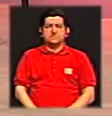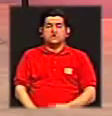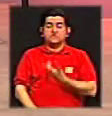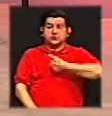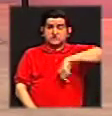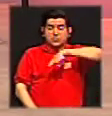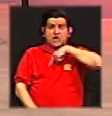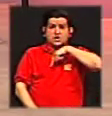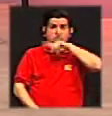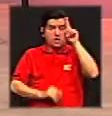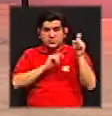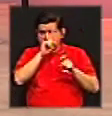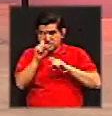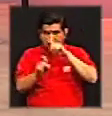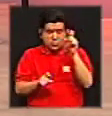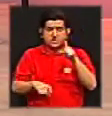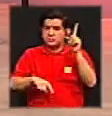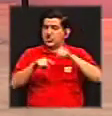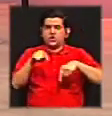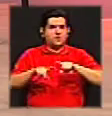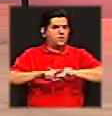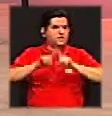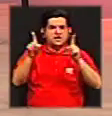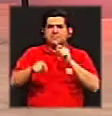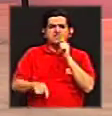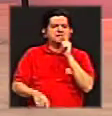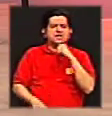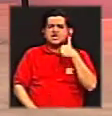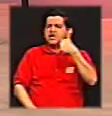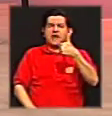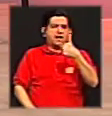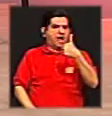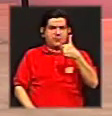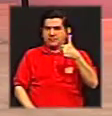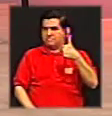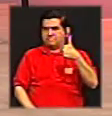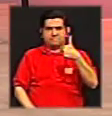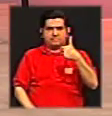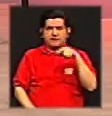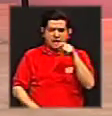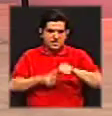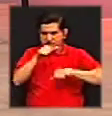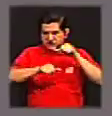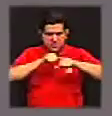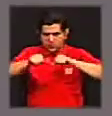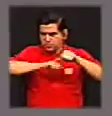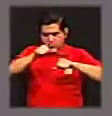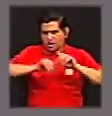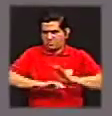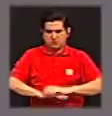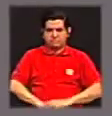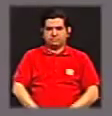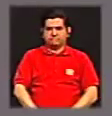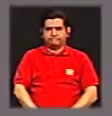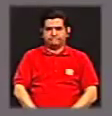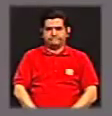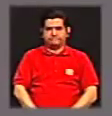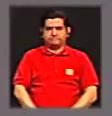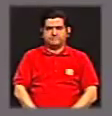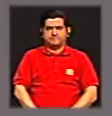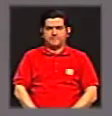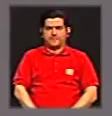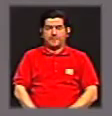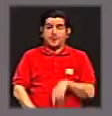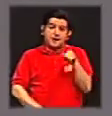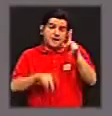nuestra encuesta, es decir, no podemos distinguir quién está ganando la contienda. Entonces,